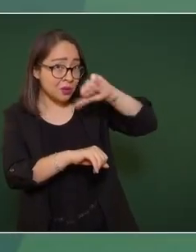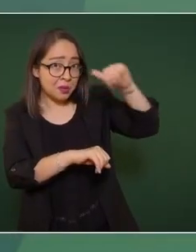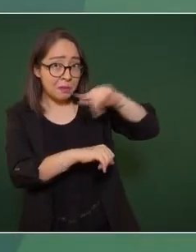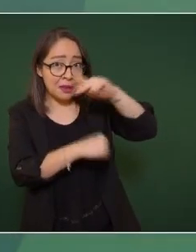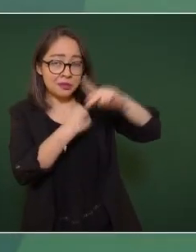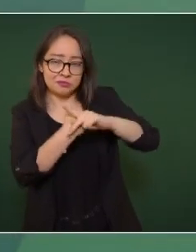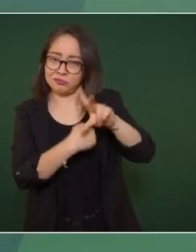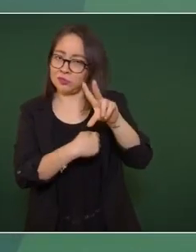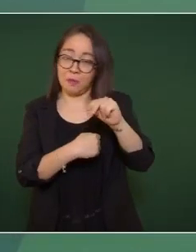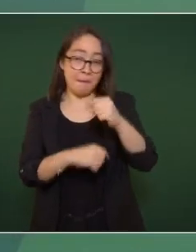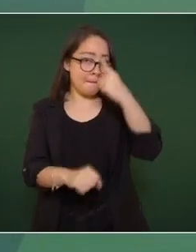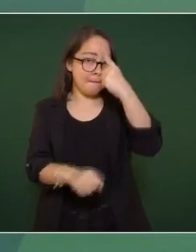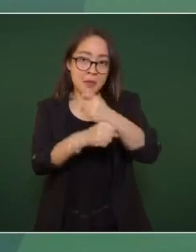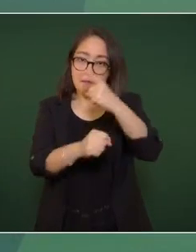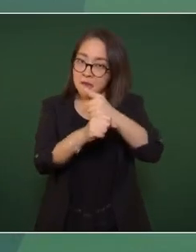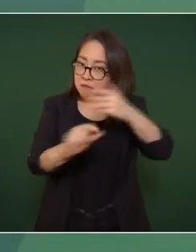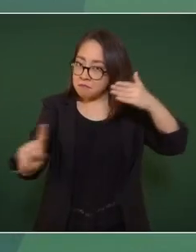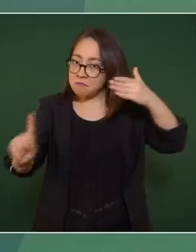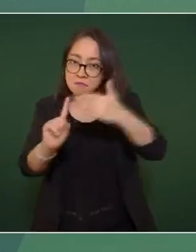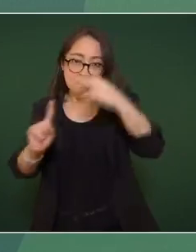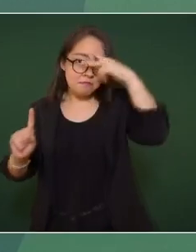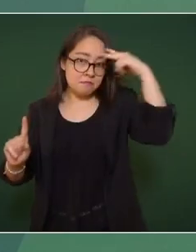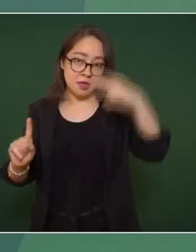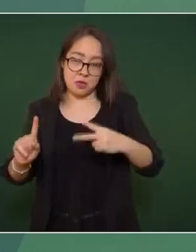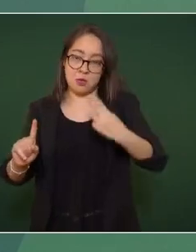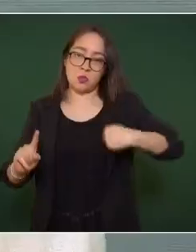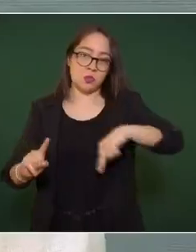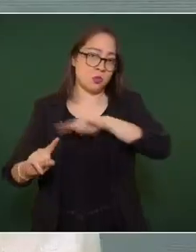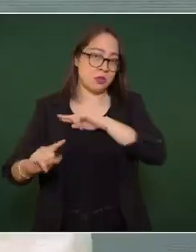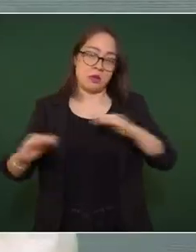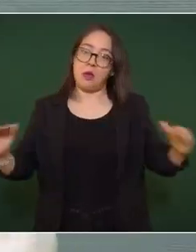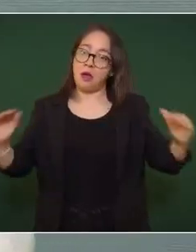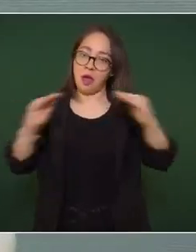México. Primero, nuestra casa.